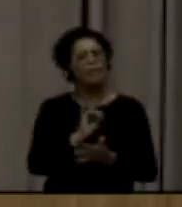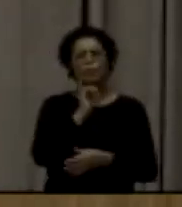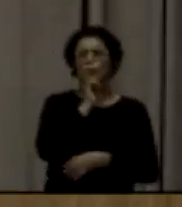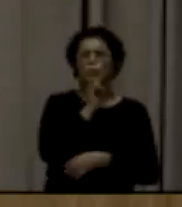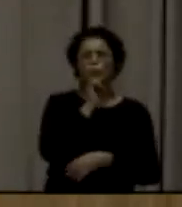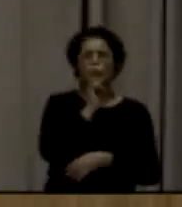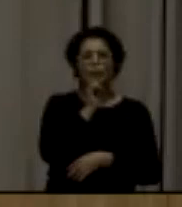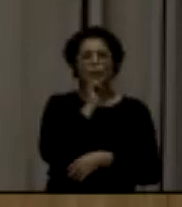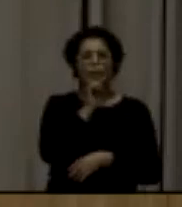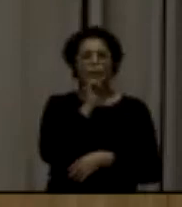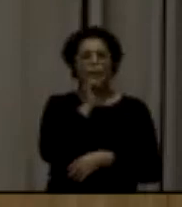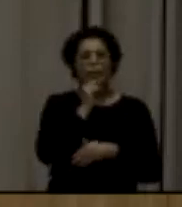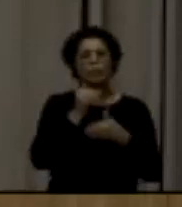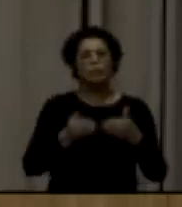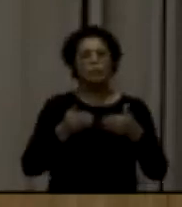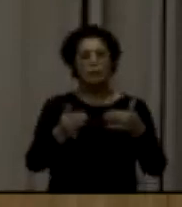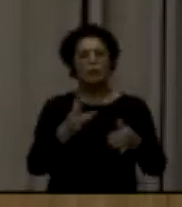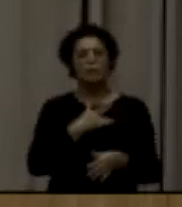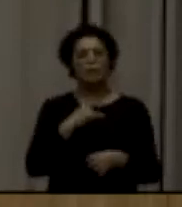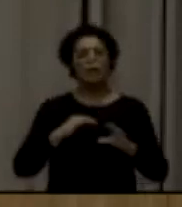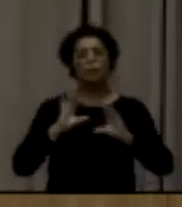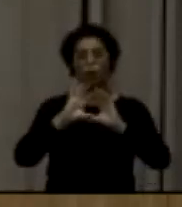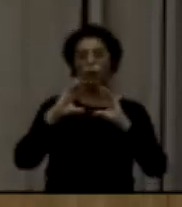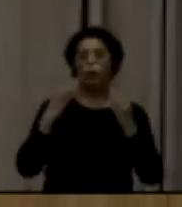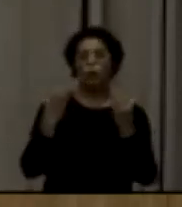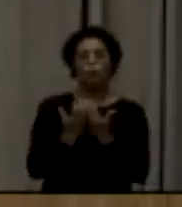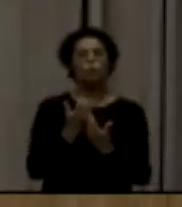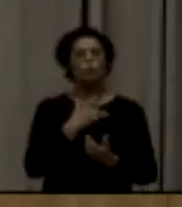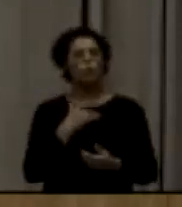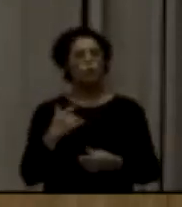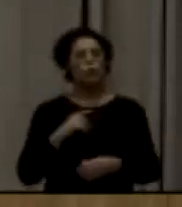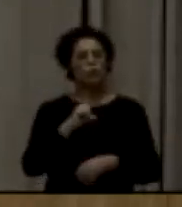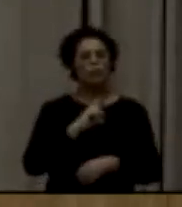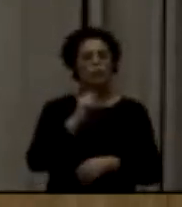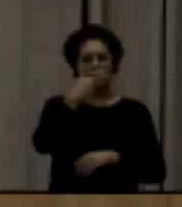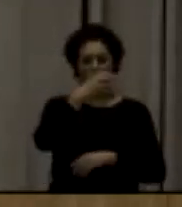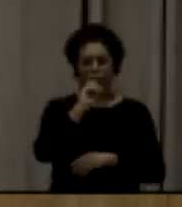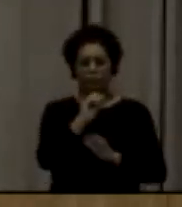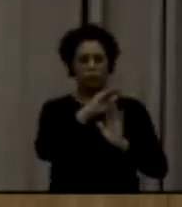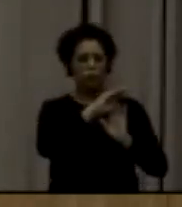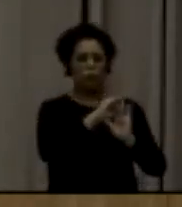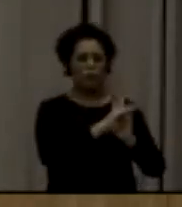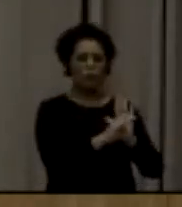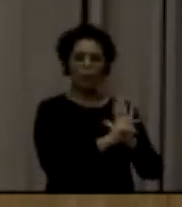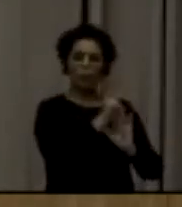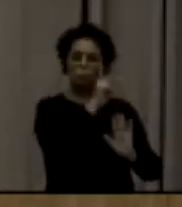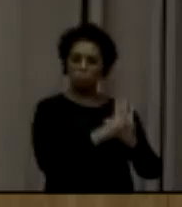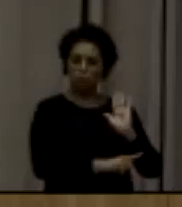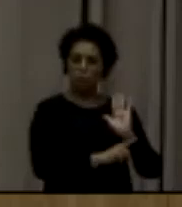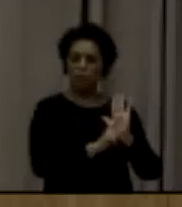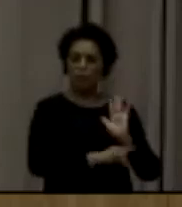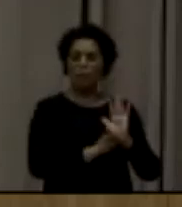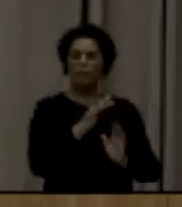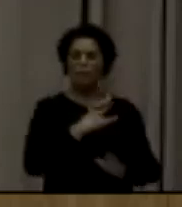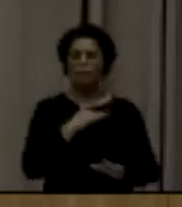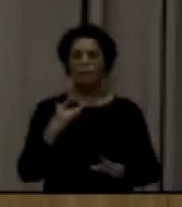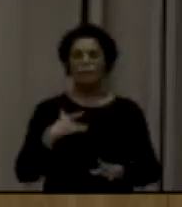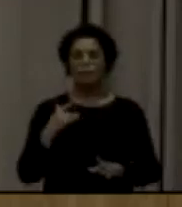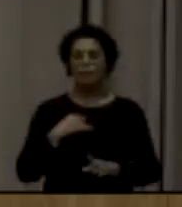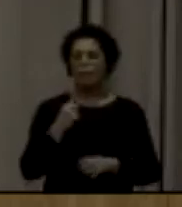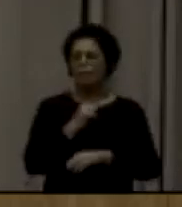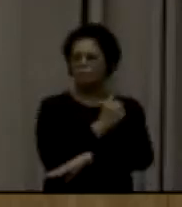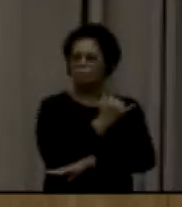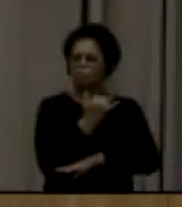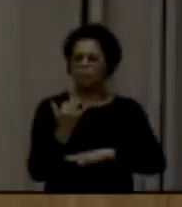el viceministerio de salud colectiva hay veinte programas de salud más el área salud ambiental epidemiología pero